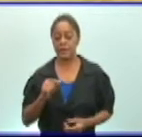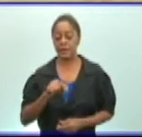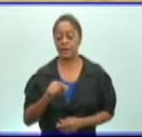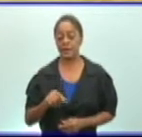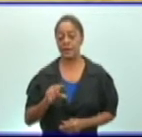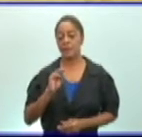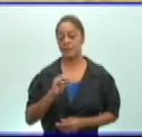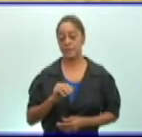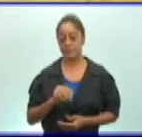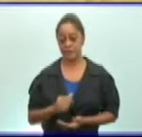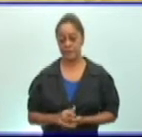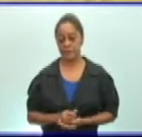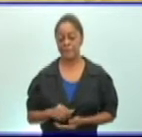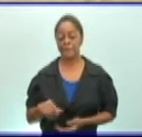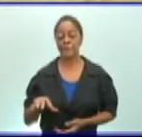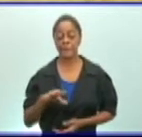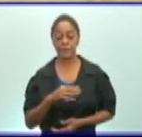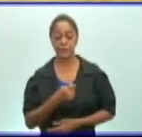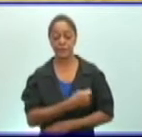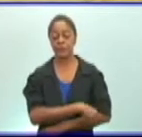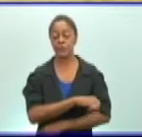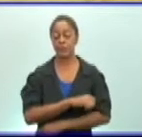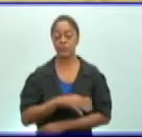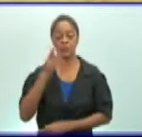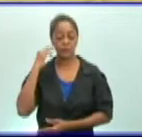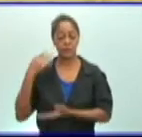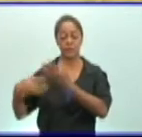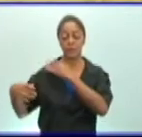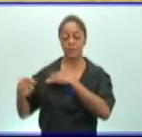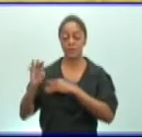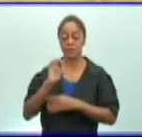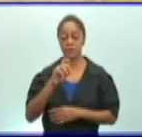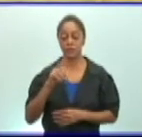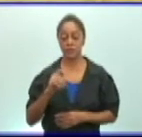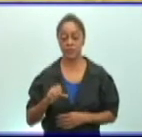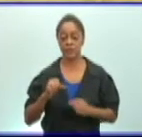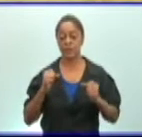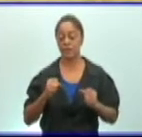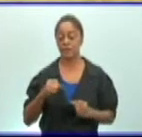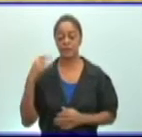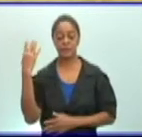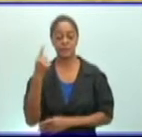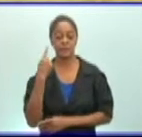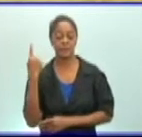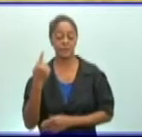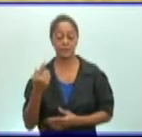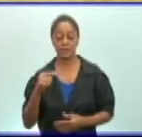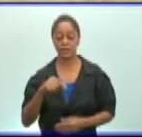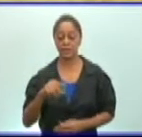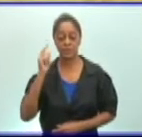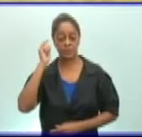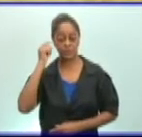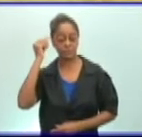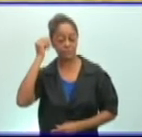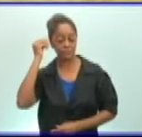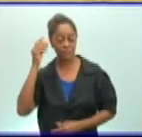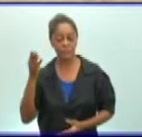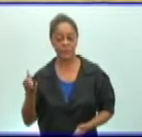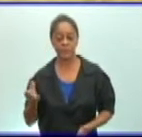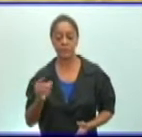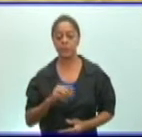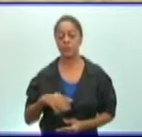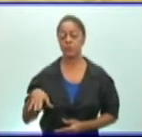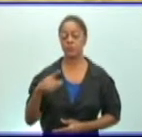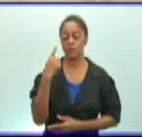estoy diciendo que como todos los pueblos de la antigüedad, los griegos temían a las fuerzas naturales. En su imaginación, toda la naturaleza estaba